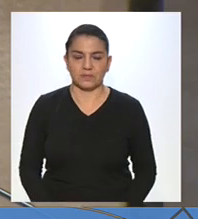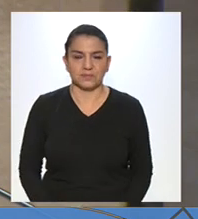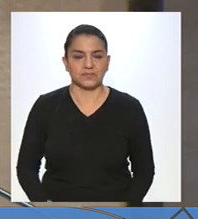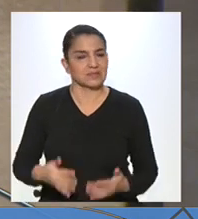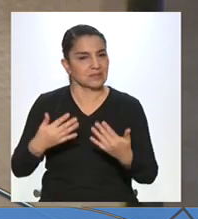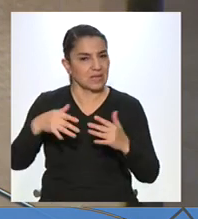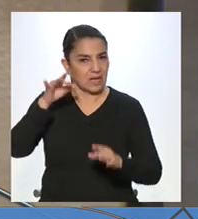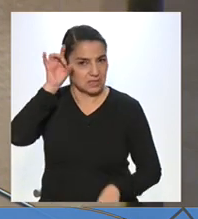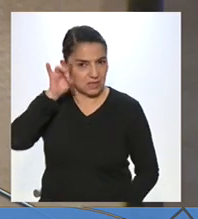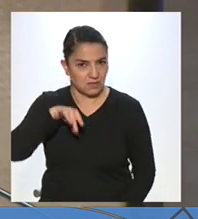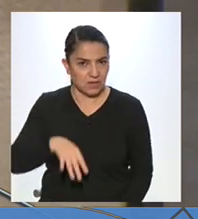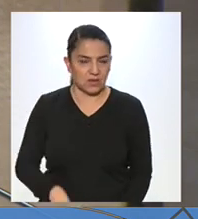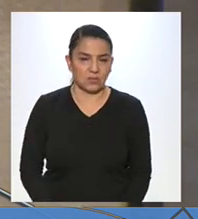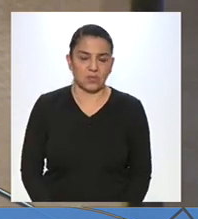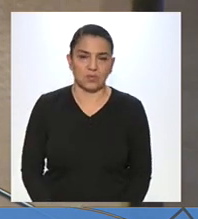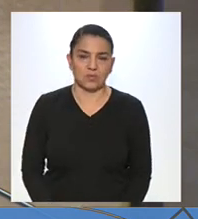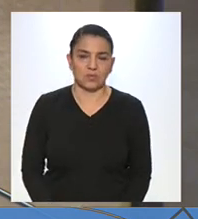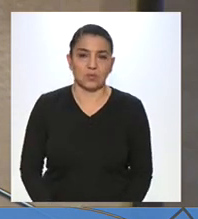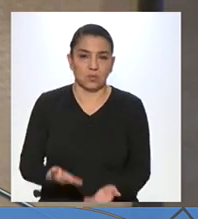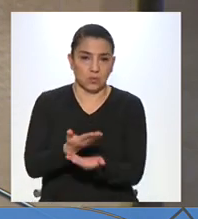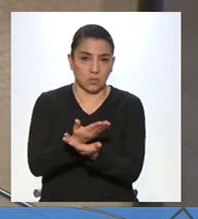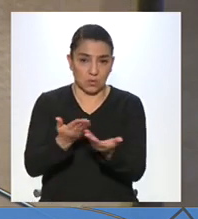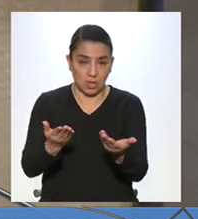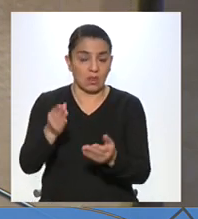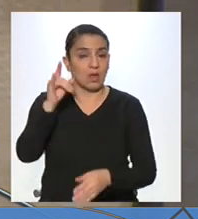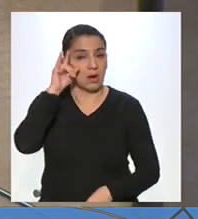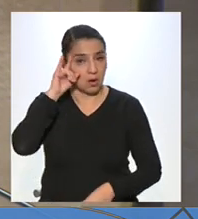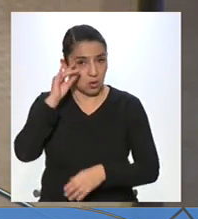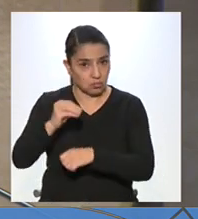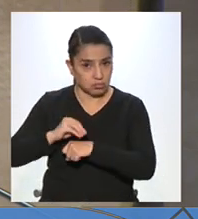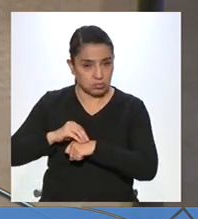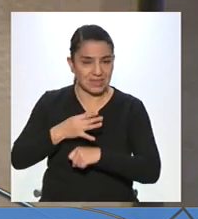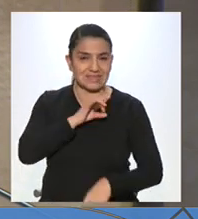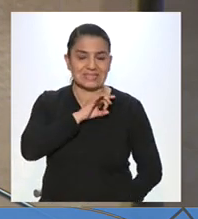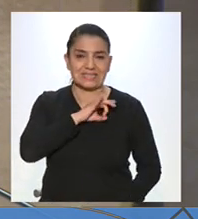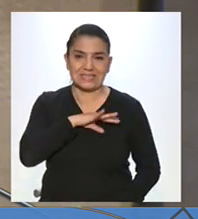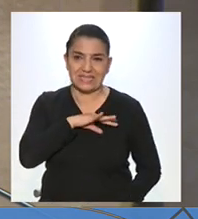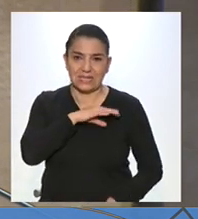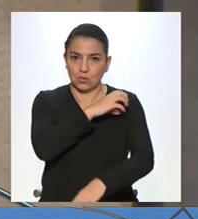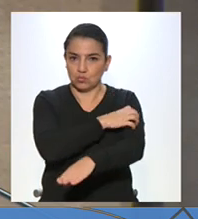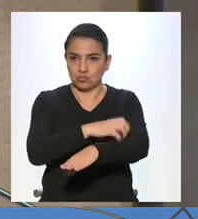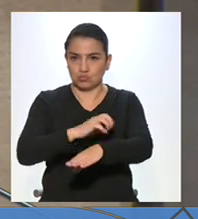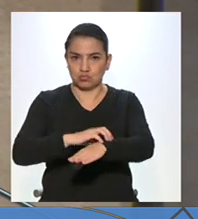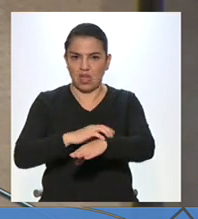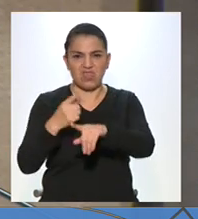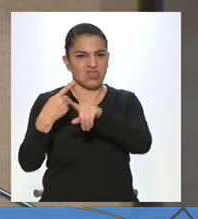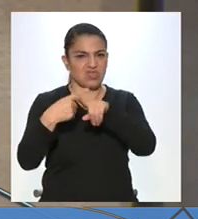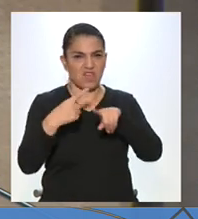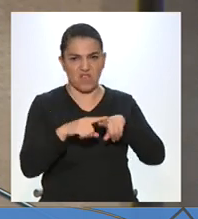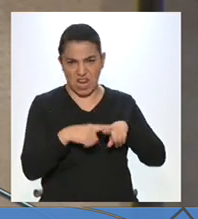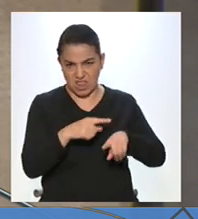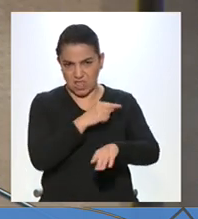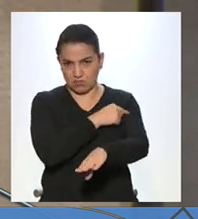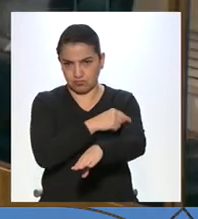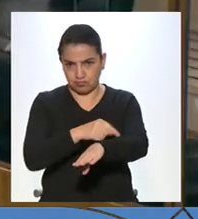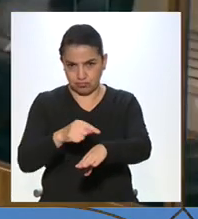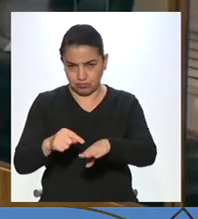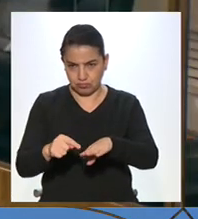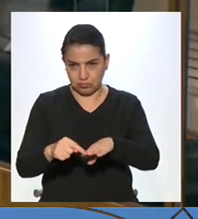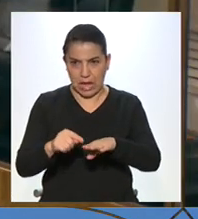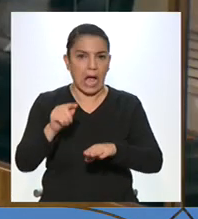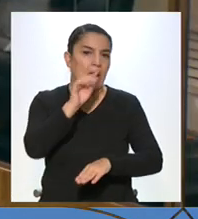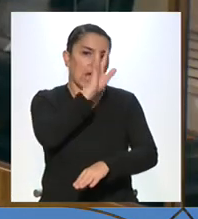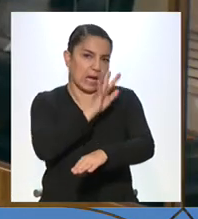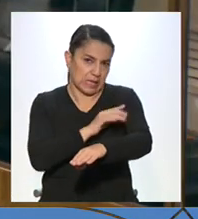sabemos, y muchas veces ustedes nos lo han recordado, Chile es un país heterogéneo con distintas vocaciones productivas a lo largo de su geografía, lo que hace